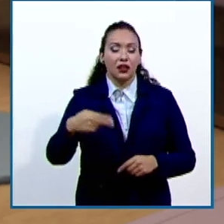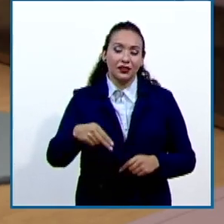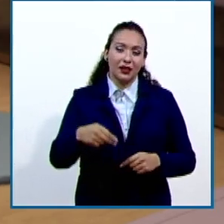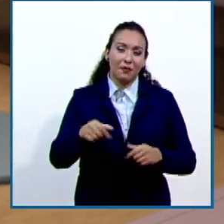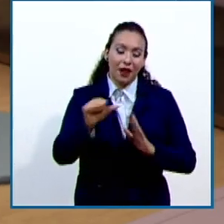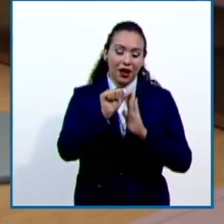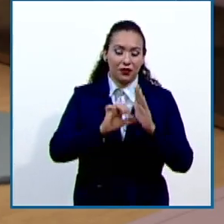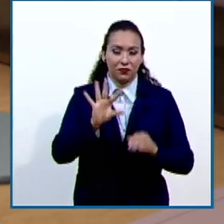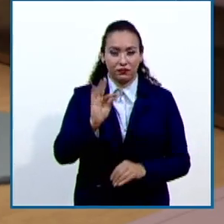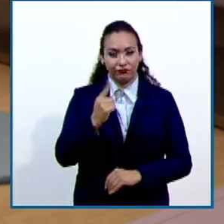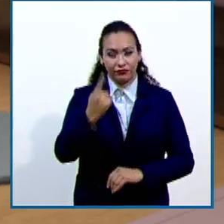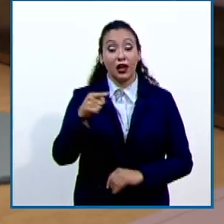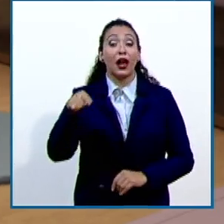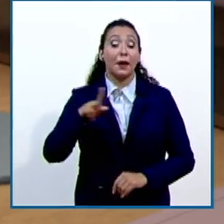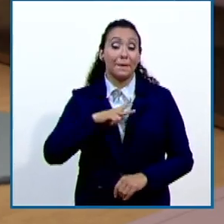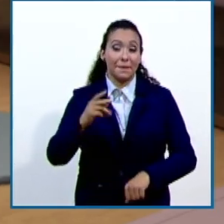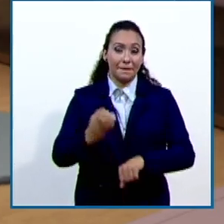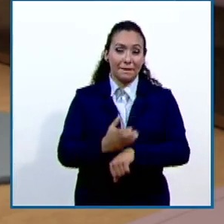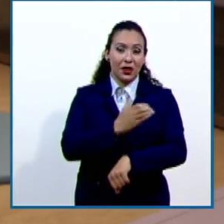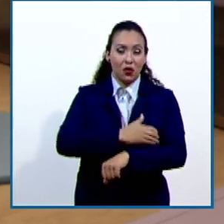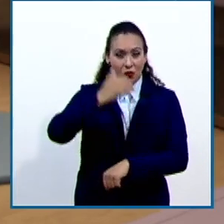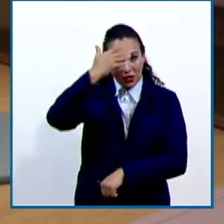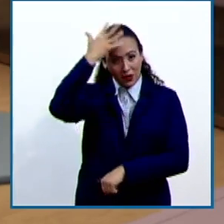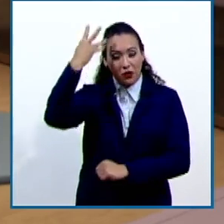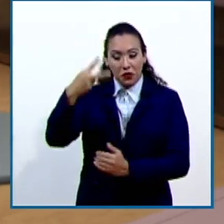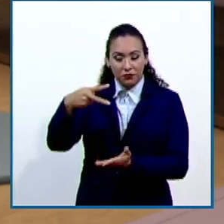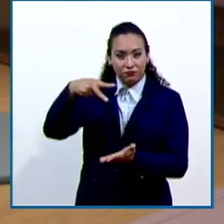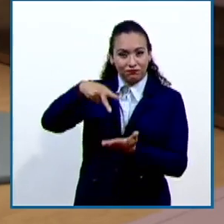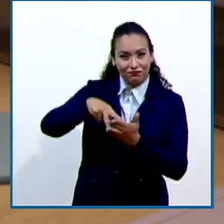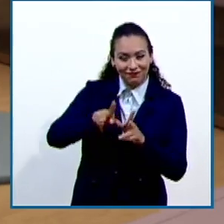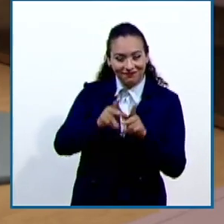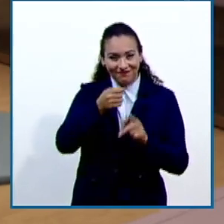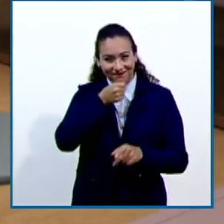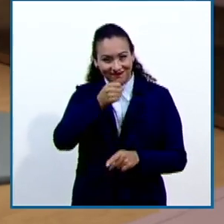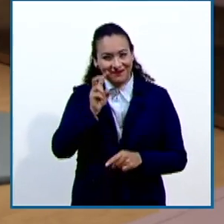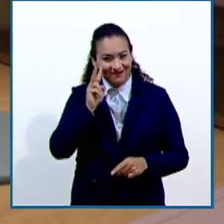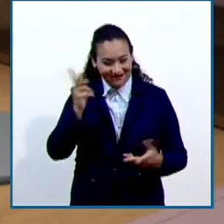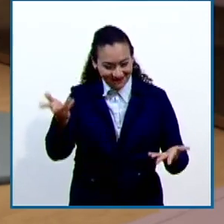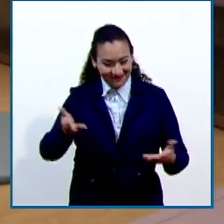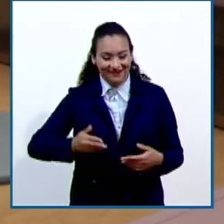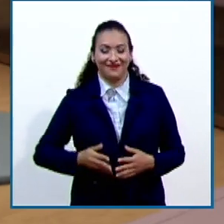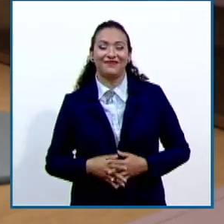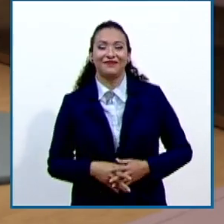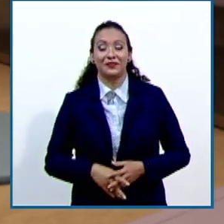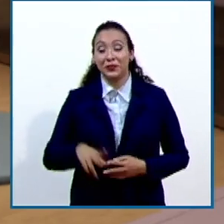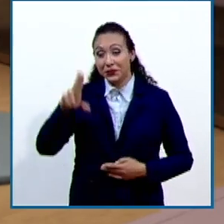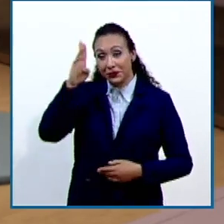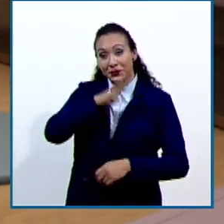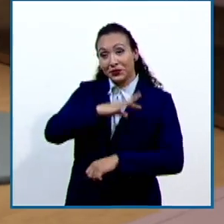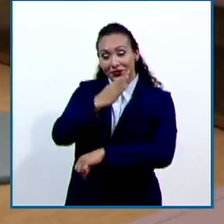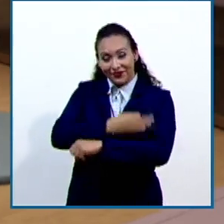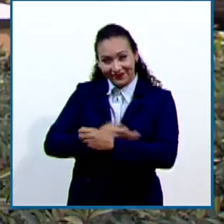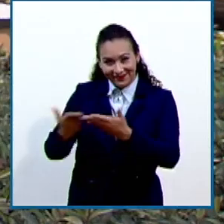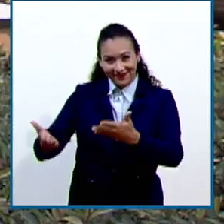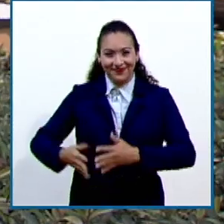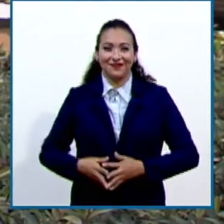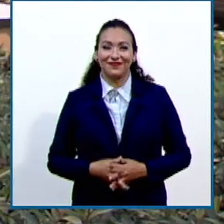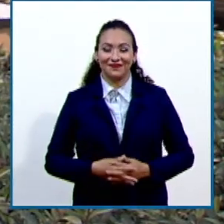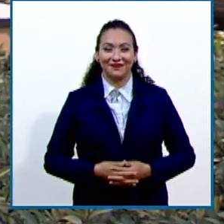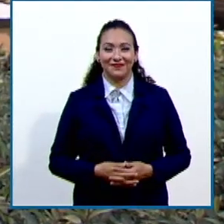41. Ahí se encuentra mi compañero Mario López Peña, quien nos tiene todos los detalles. Muy buenas tardes, Mario, te escuchamos.